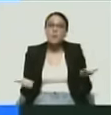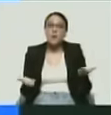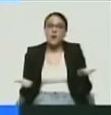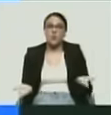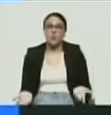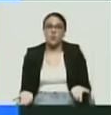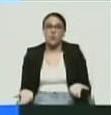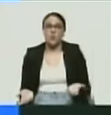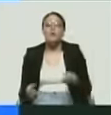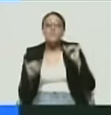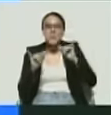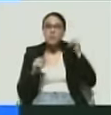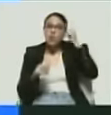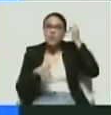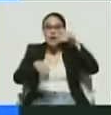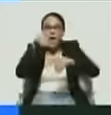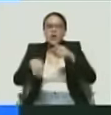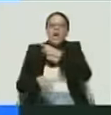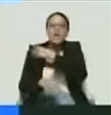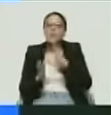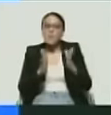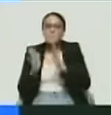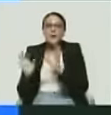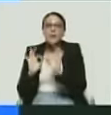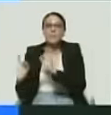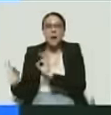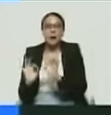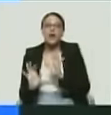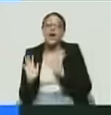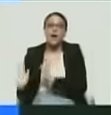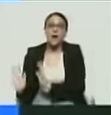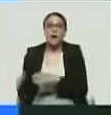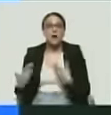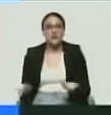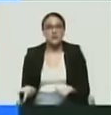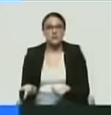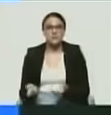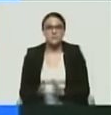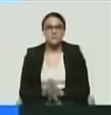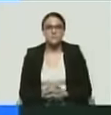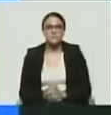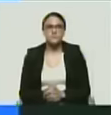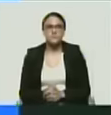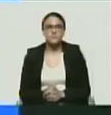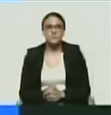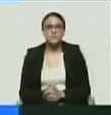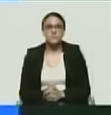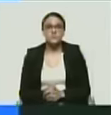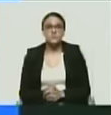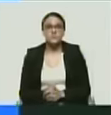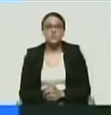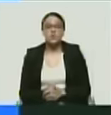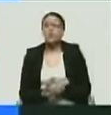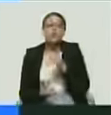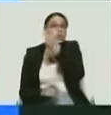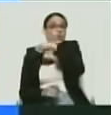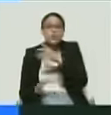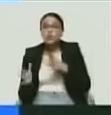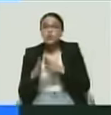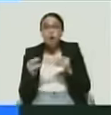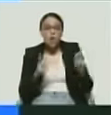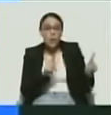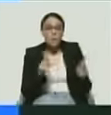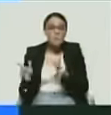los centros de votación en sectores populares, con motorizados, a los que llaman legionarios. Todo se está dirigiendo desde